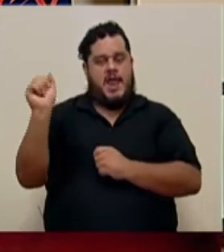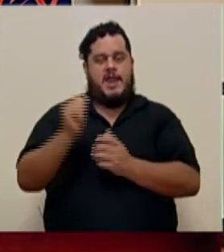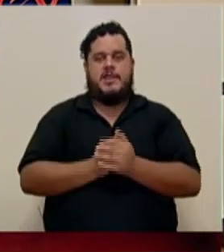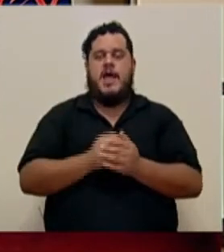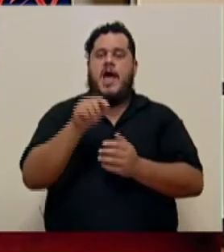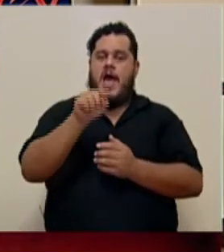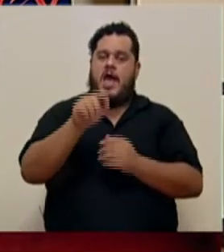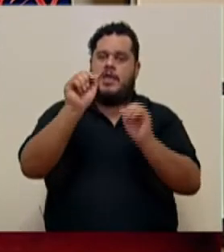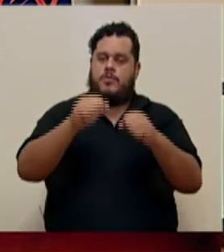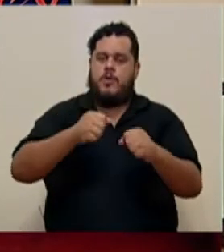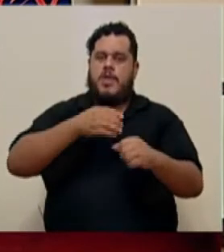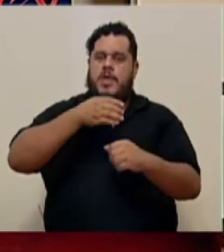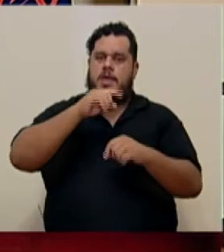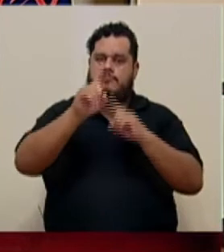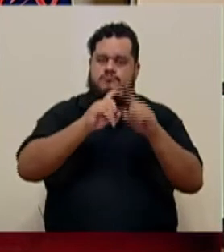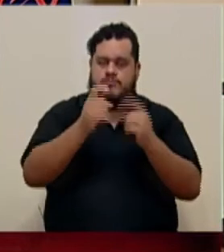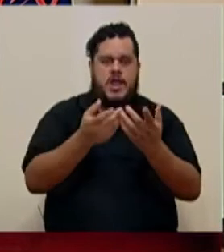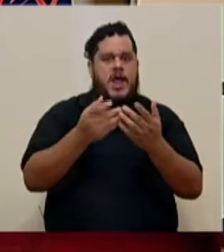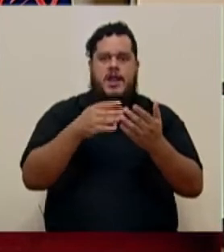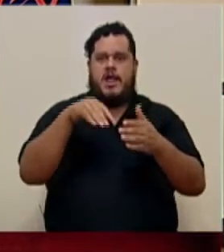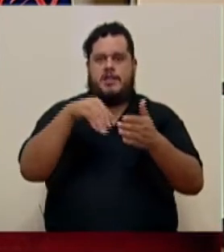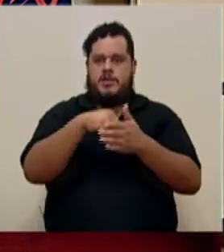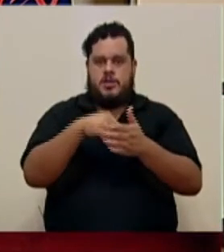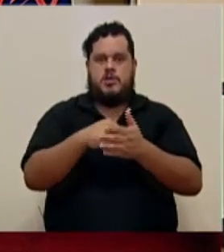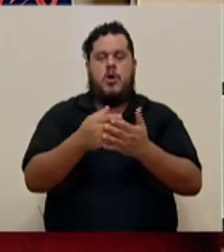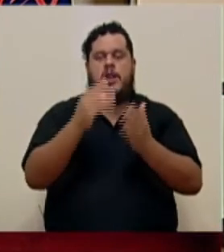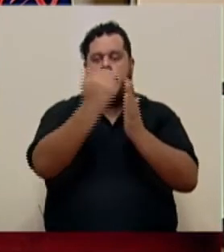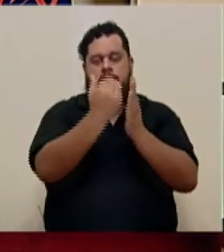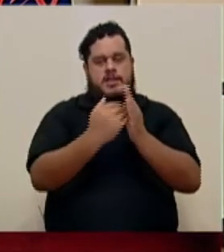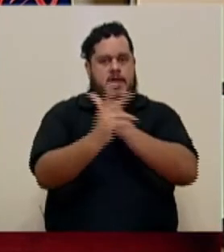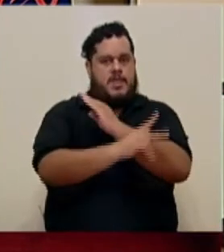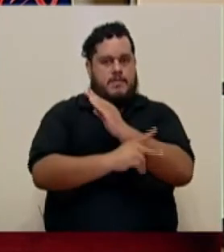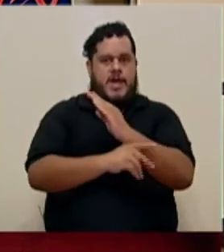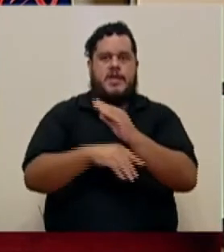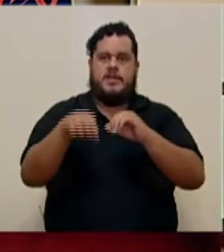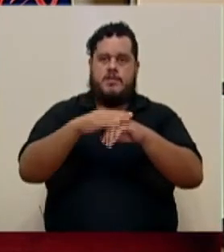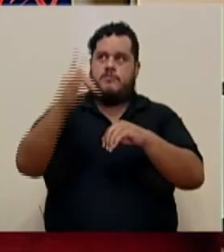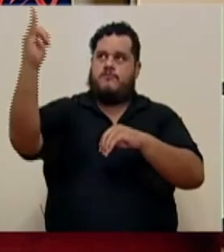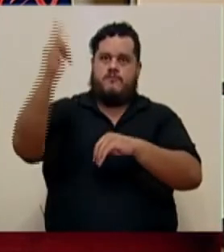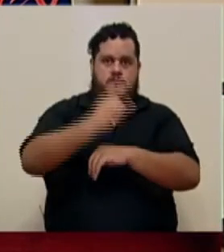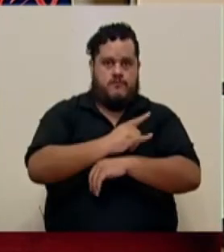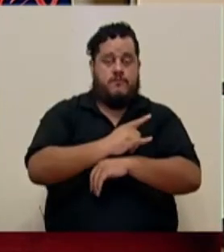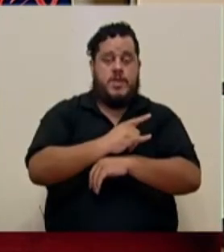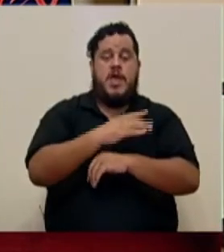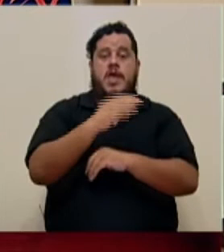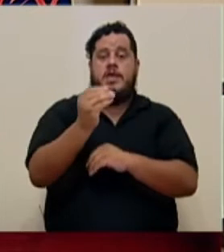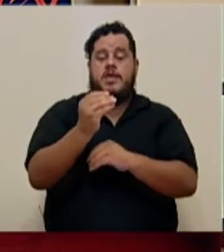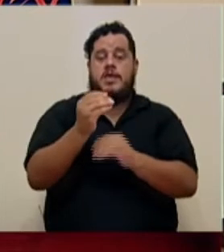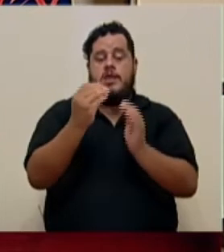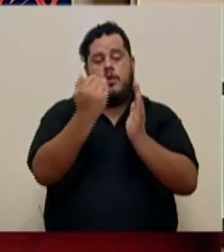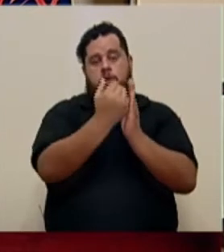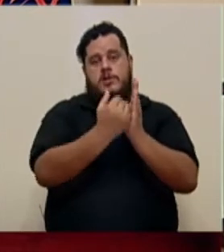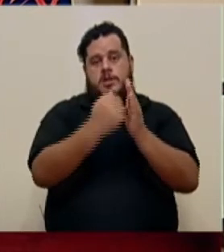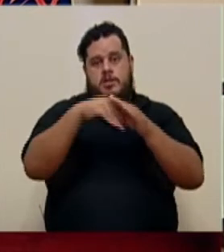presidencia.go.cr/alertas, donde podrán consultar las medidas de restricción, operación, la lista de países de procedencia permitidos vía aérea y los